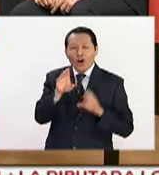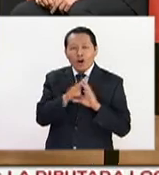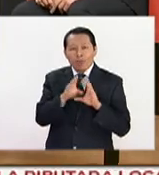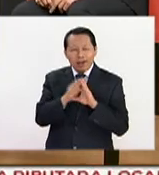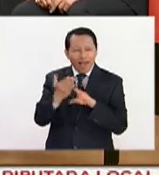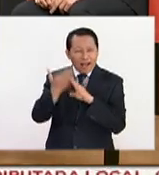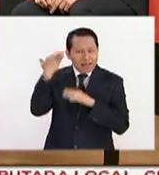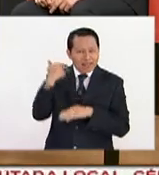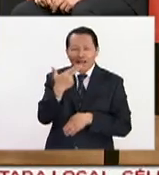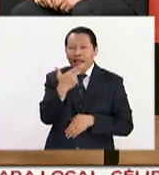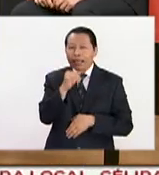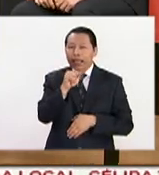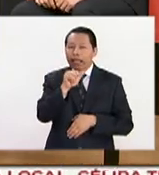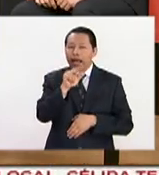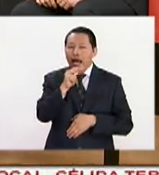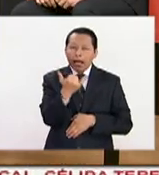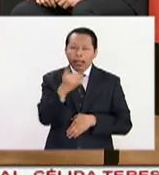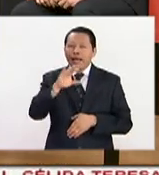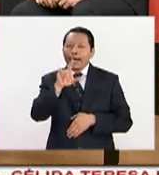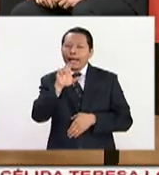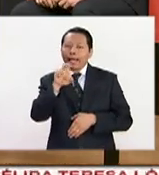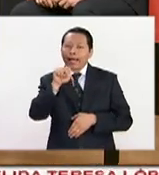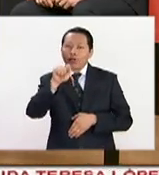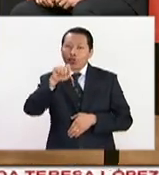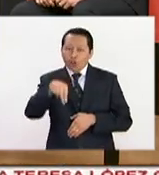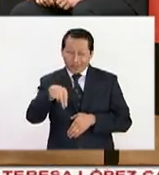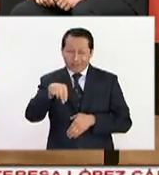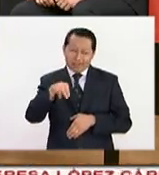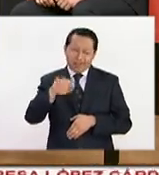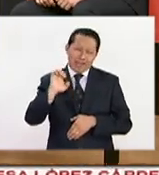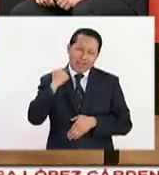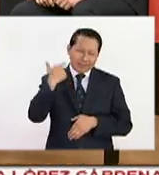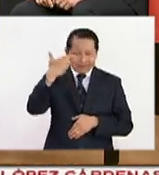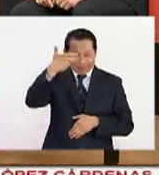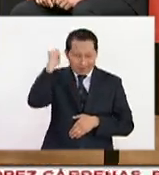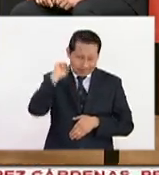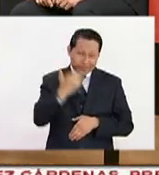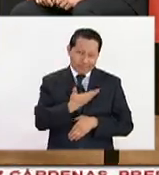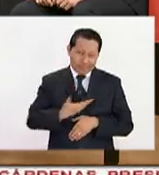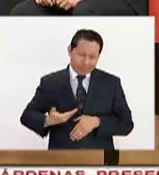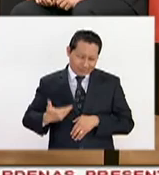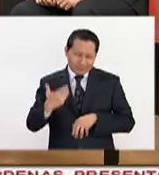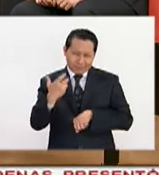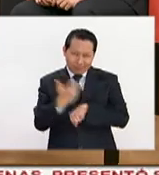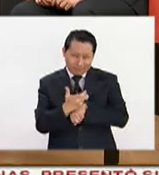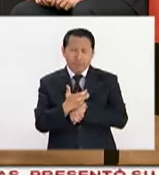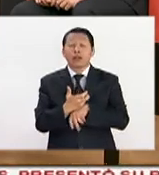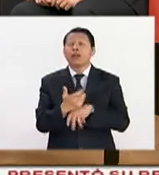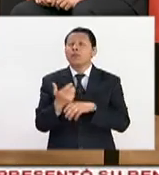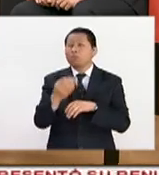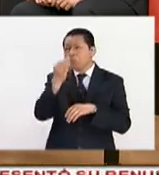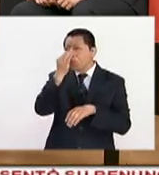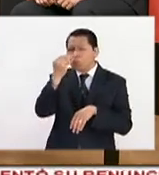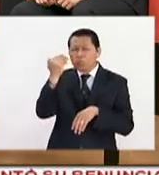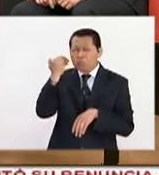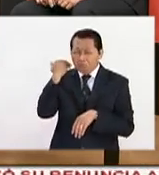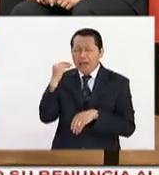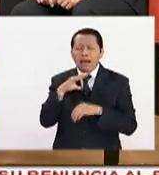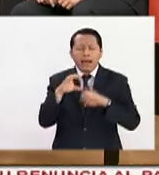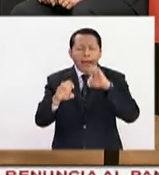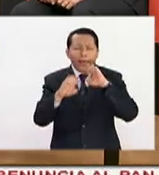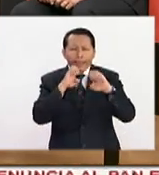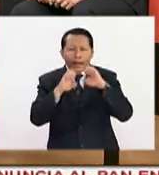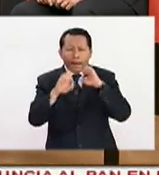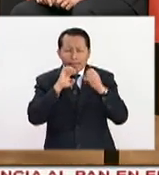Hillary Clinton, ¿no? Que fue ex candidata a la presidencia de Estados Unidos, en una reciente